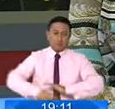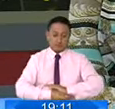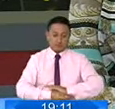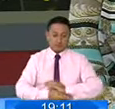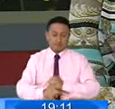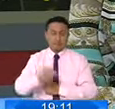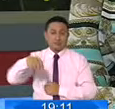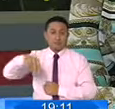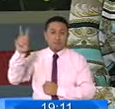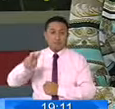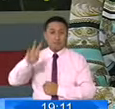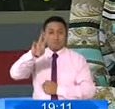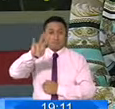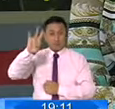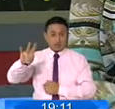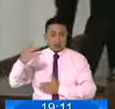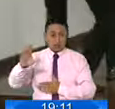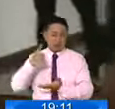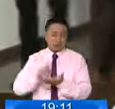viernes 27 de octubre.